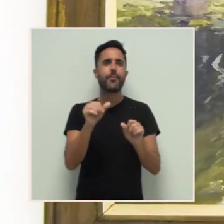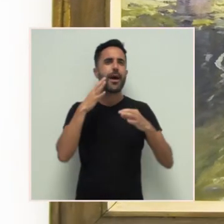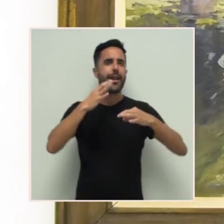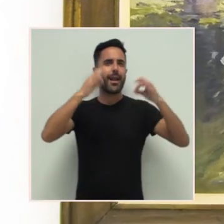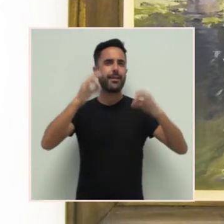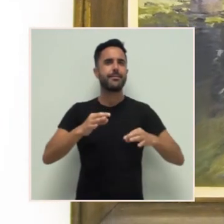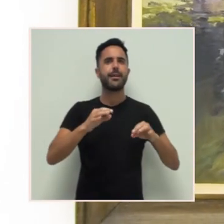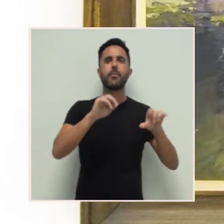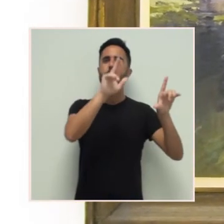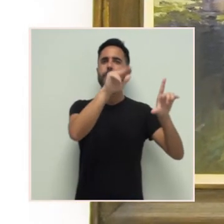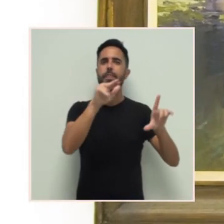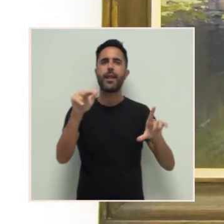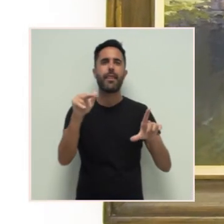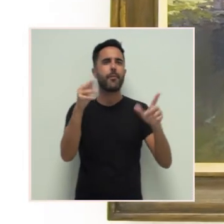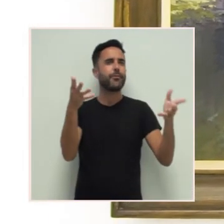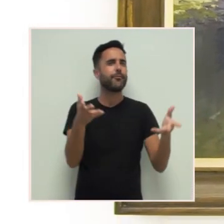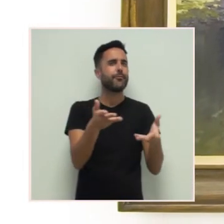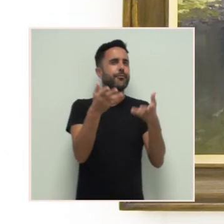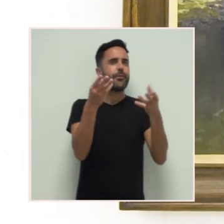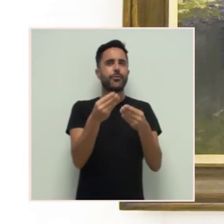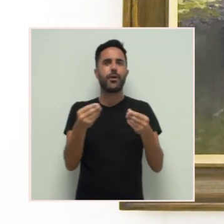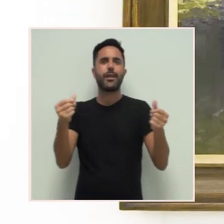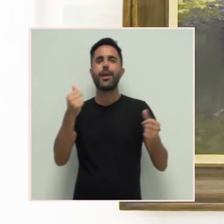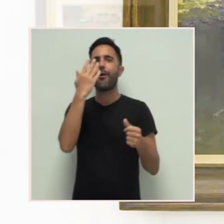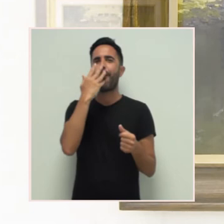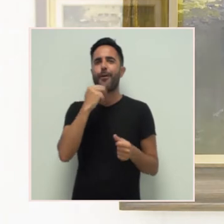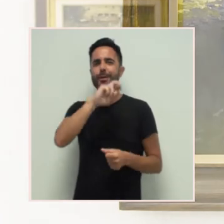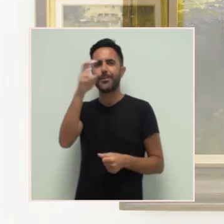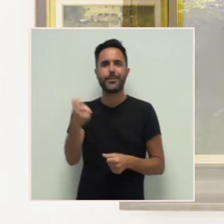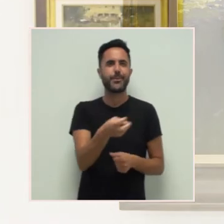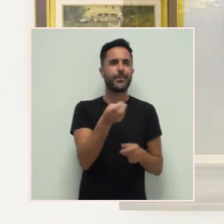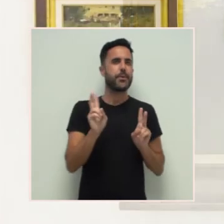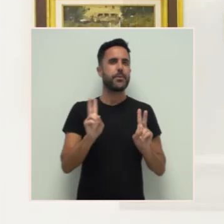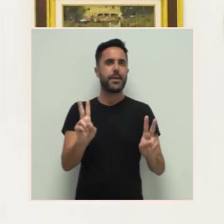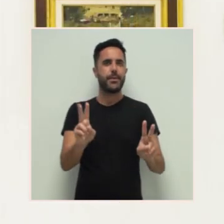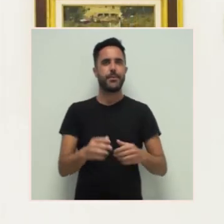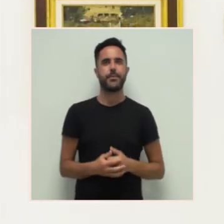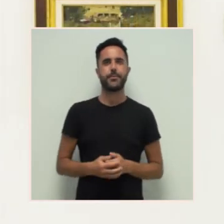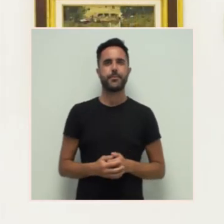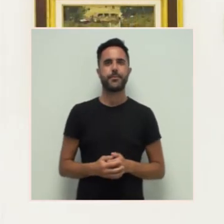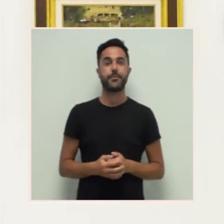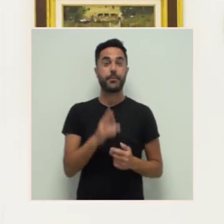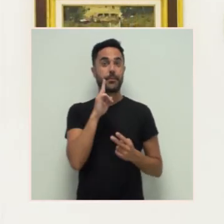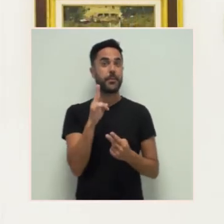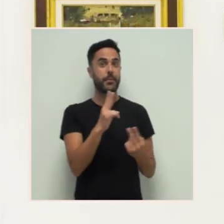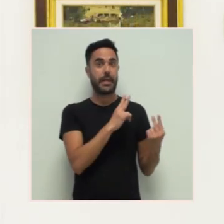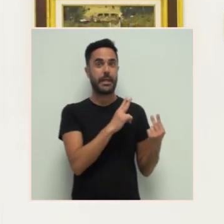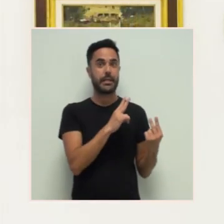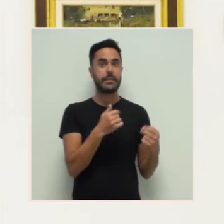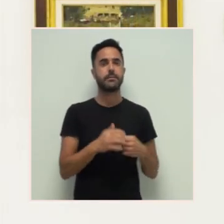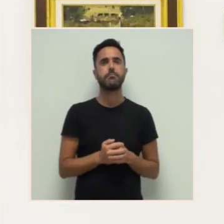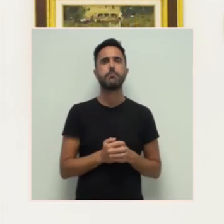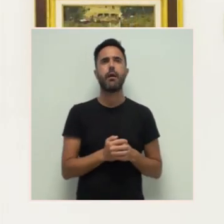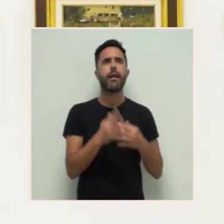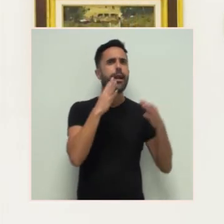fluida, máis solta, e tamén cunha paleta de cores moito máis variada e viva. Fixádevos que con esa maneira de interpretar